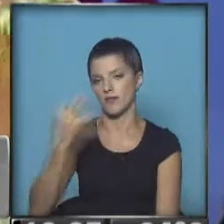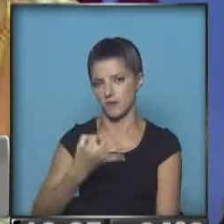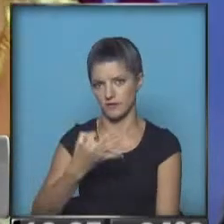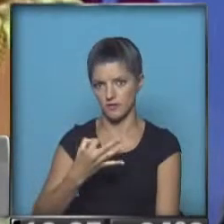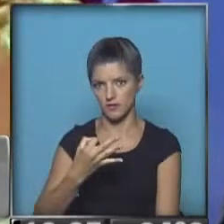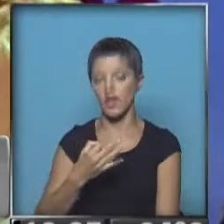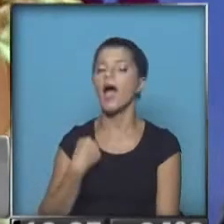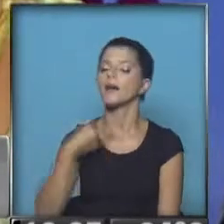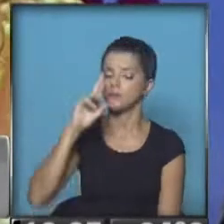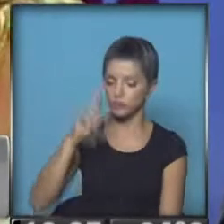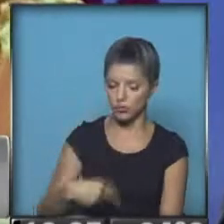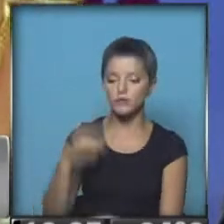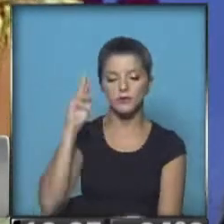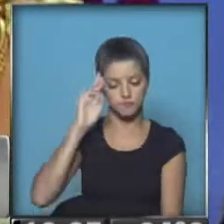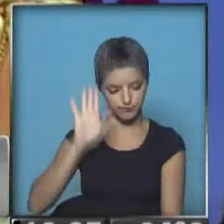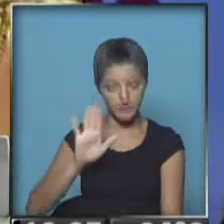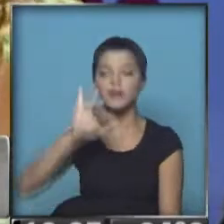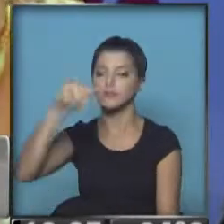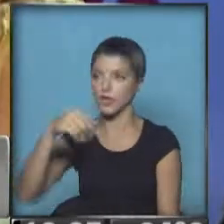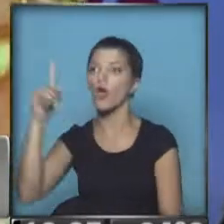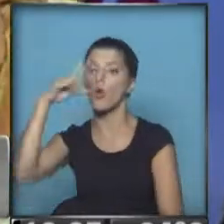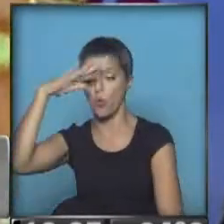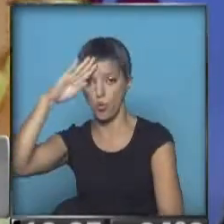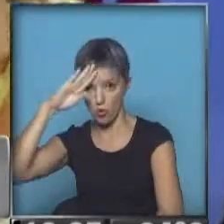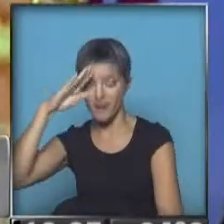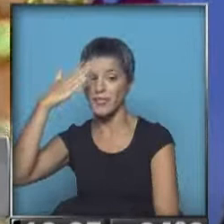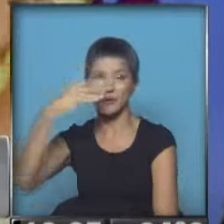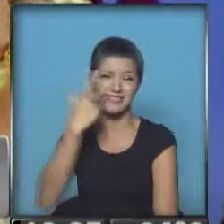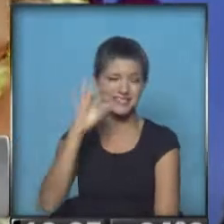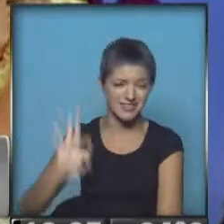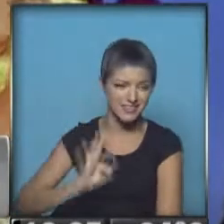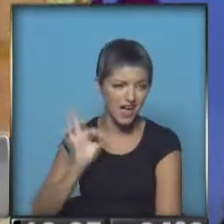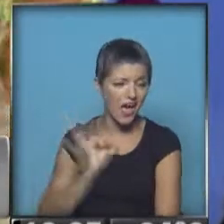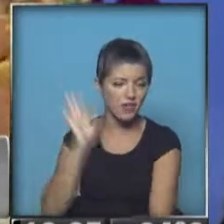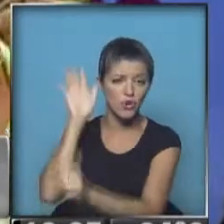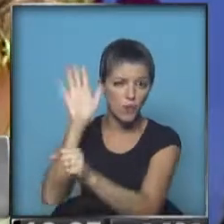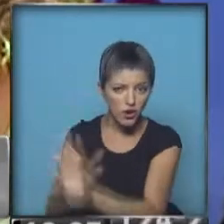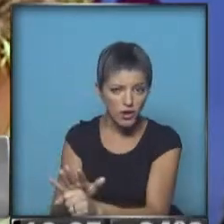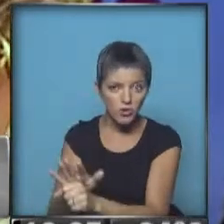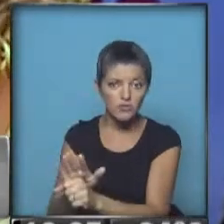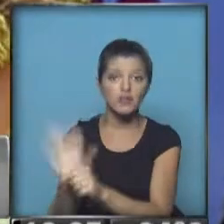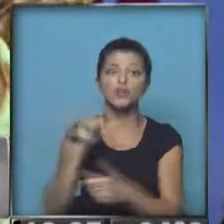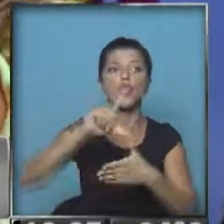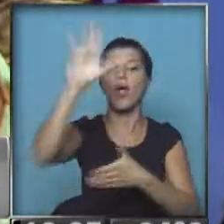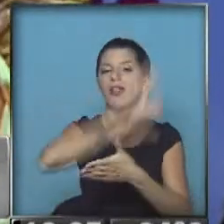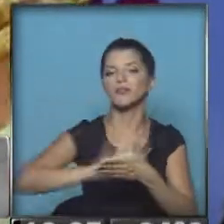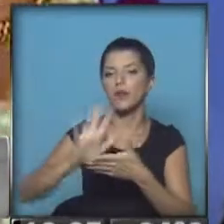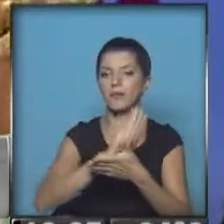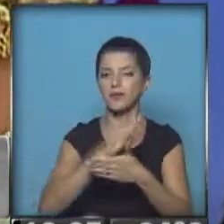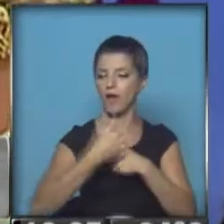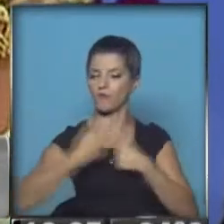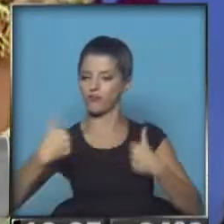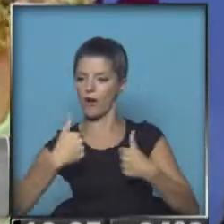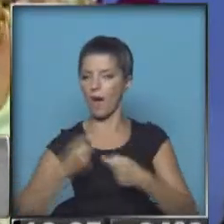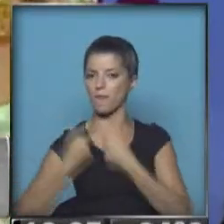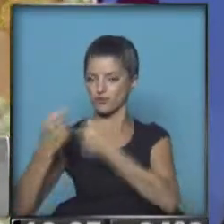de reconocer que ahí estaba Cuba después de 60 años de bloqueo y toda Latinoamérica rodeándola para que